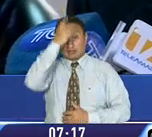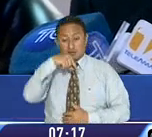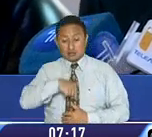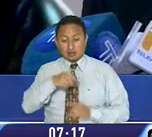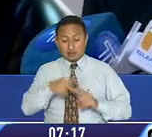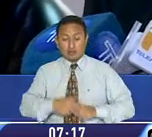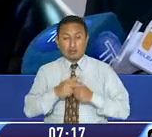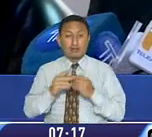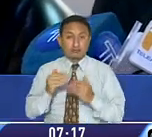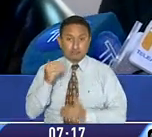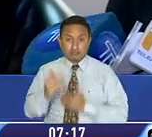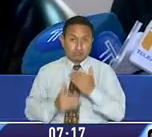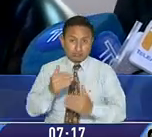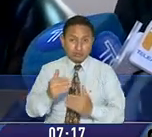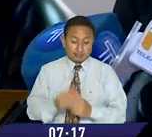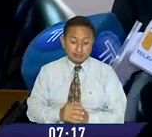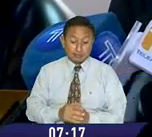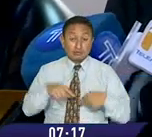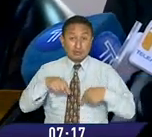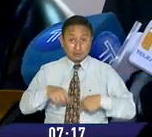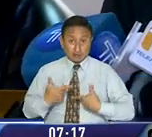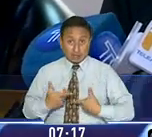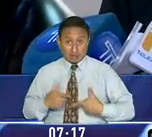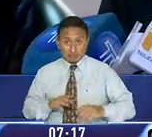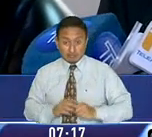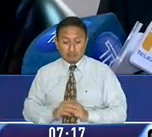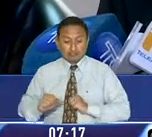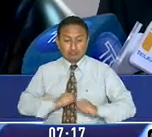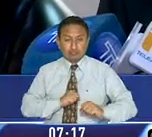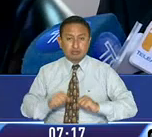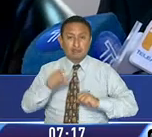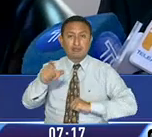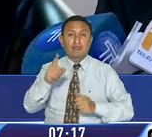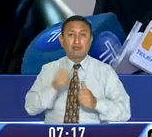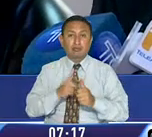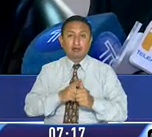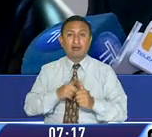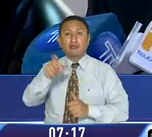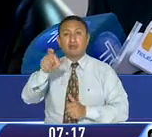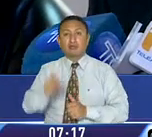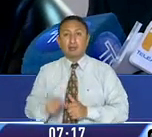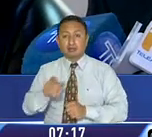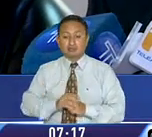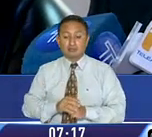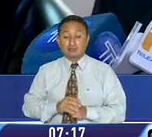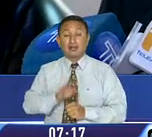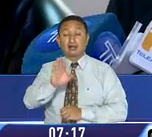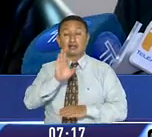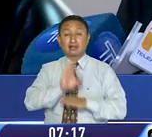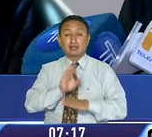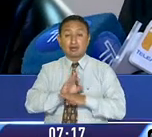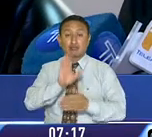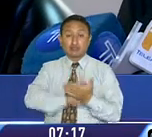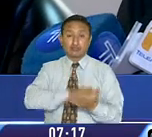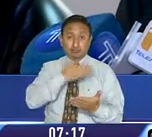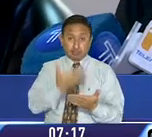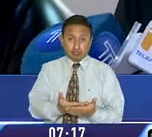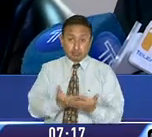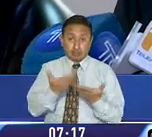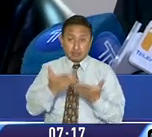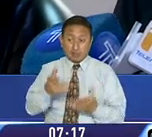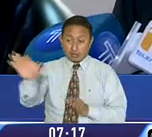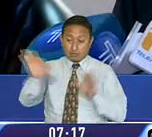trámite. Dentro del trámite se nombra peritos traductores. Están nombrados y